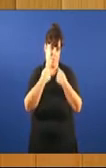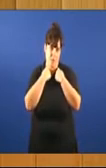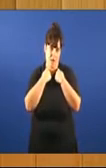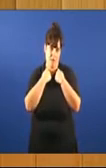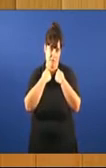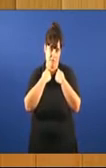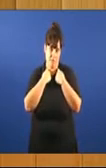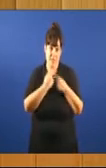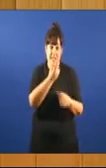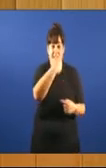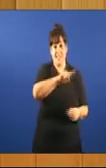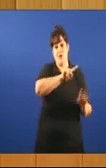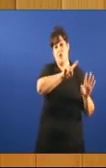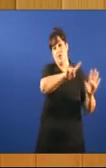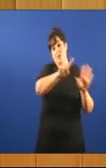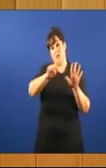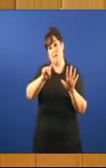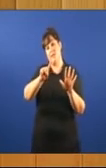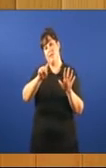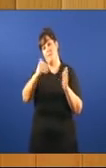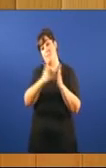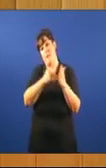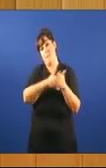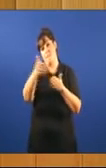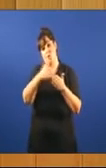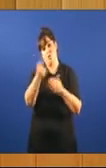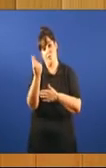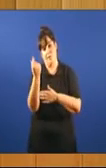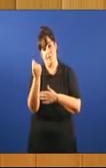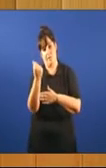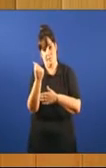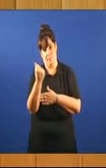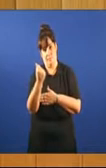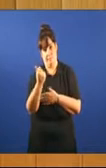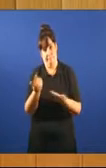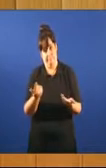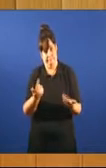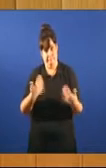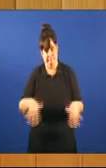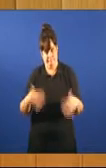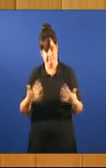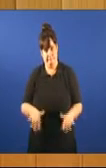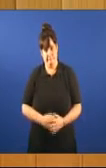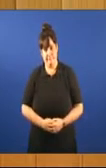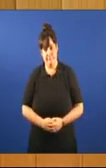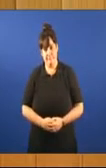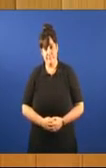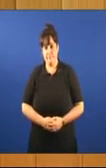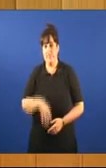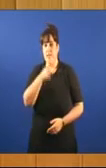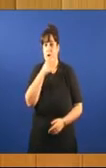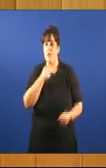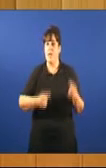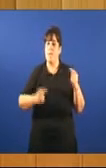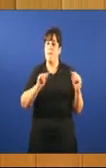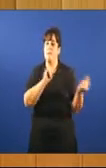166.000 millóns das antigas pesetas. Non está nada mal, verdade? Vai reabrirse de novo o debate sobre o modelo